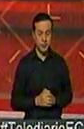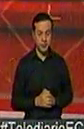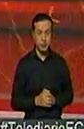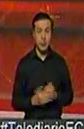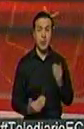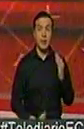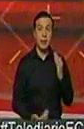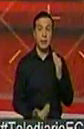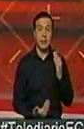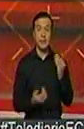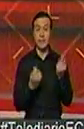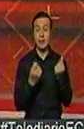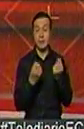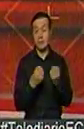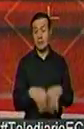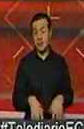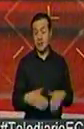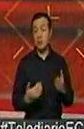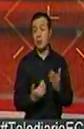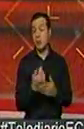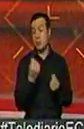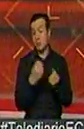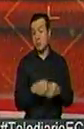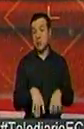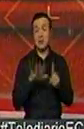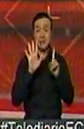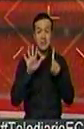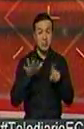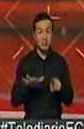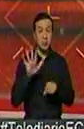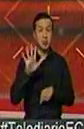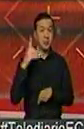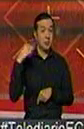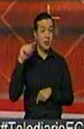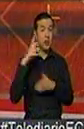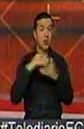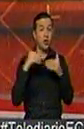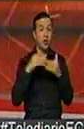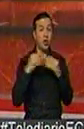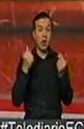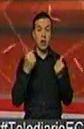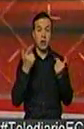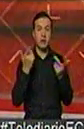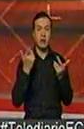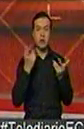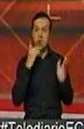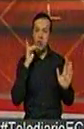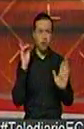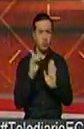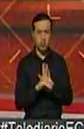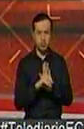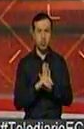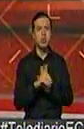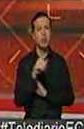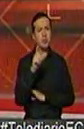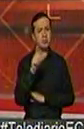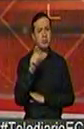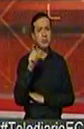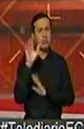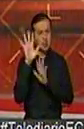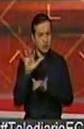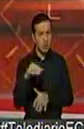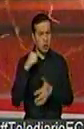Un nuevo perjuicio al Estado ecuatoriano por 6.5 millones de dólares denunció la Secretaría Anticorrupción. En estos actos